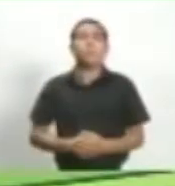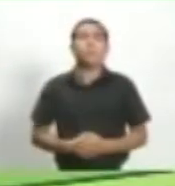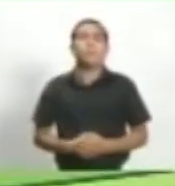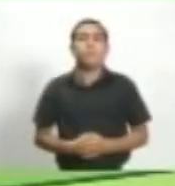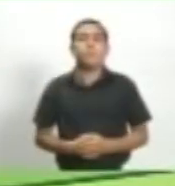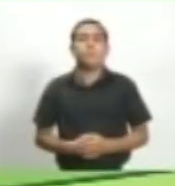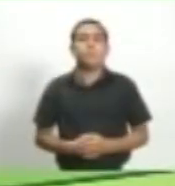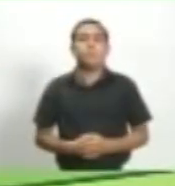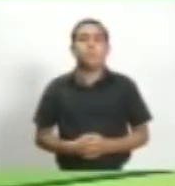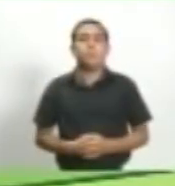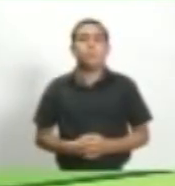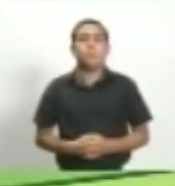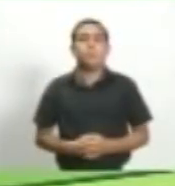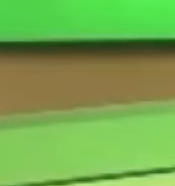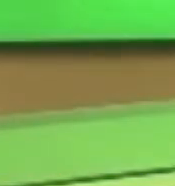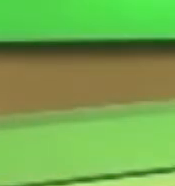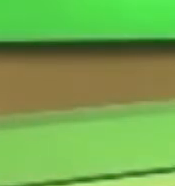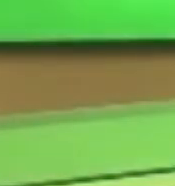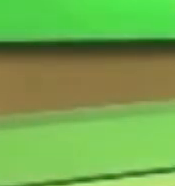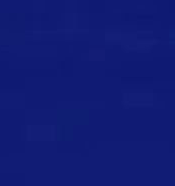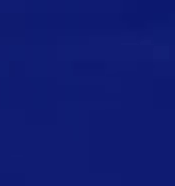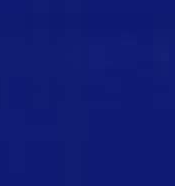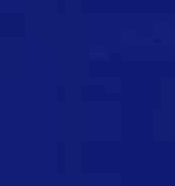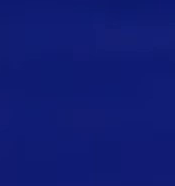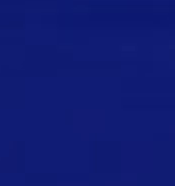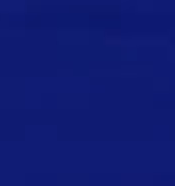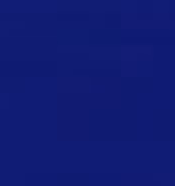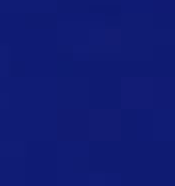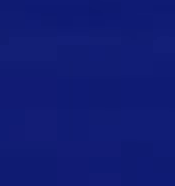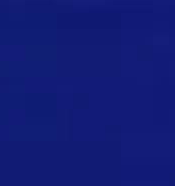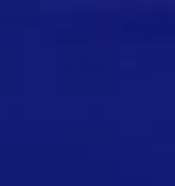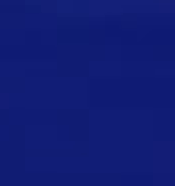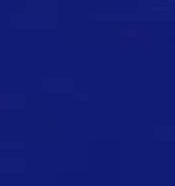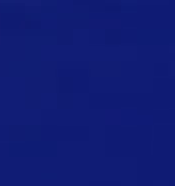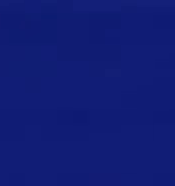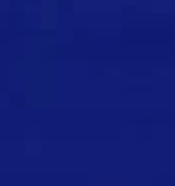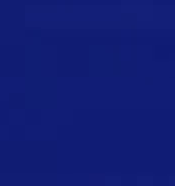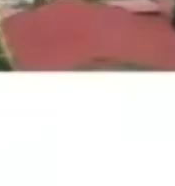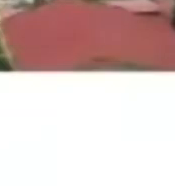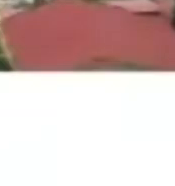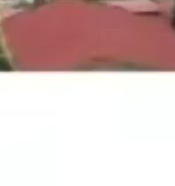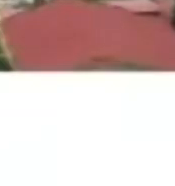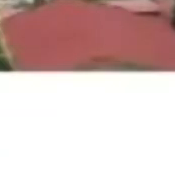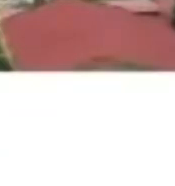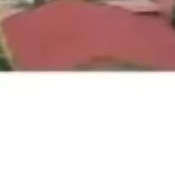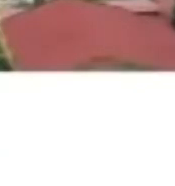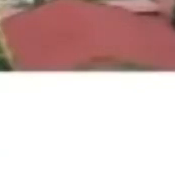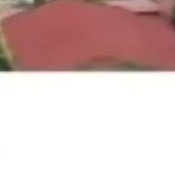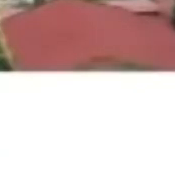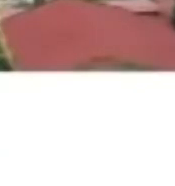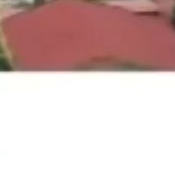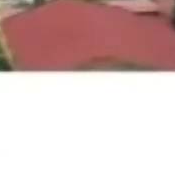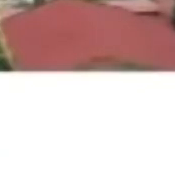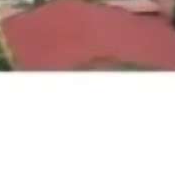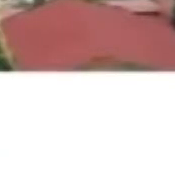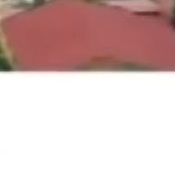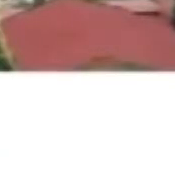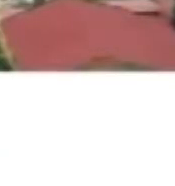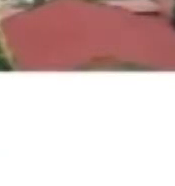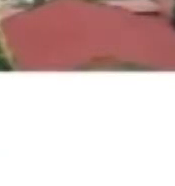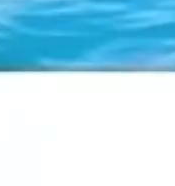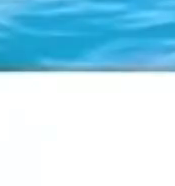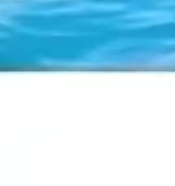Villa Olímpica podrás adquirir la mejor inversión de tu vida. Contamos con viviendas con todo lo que tu familia necesita. Zonas de recreación,